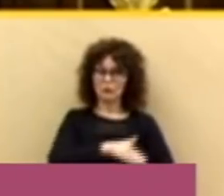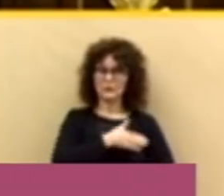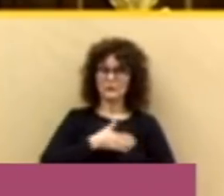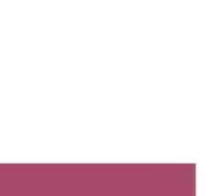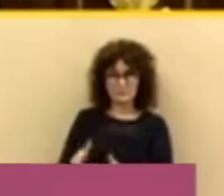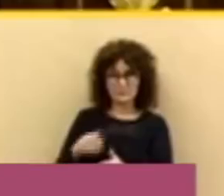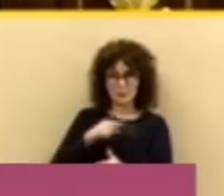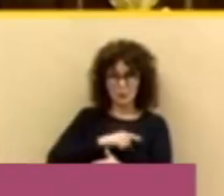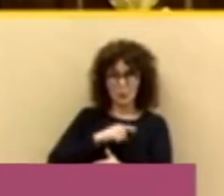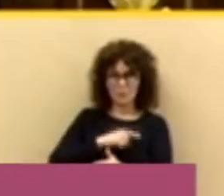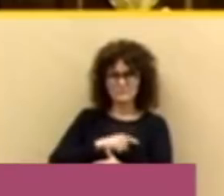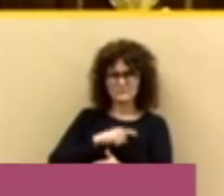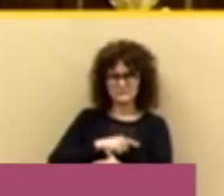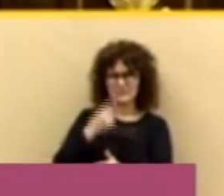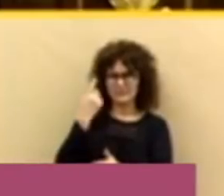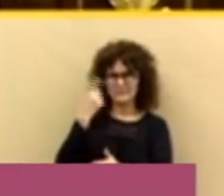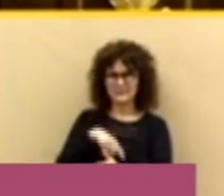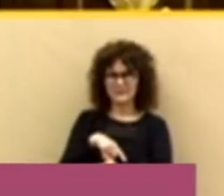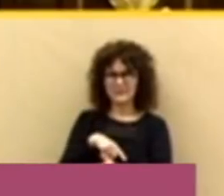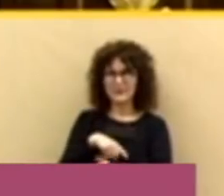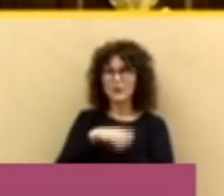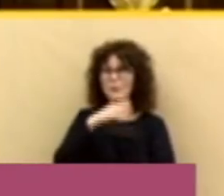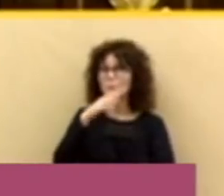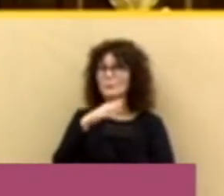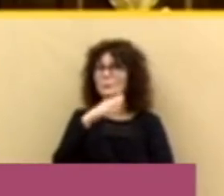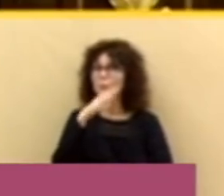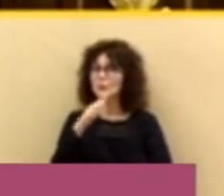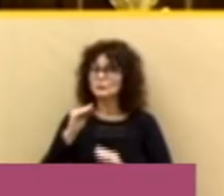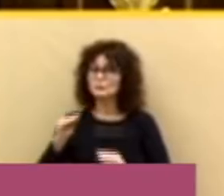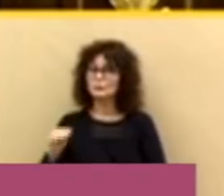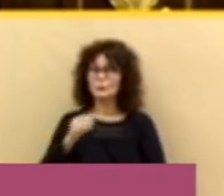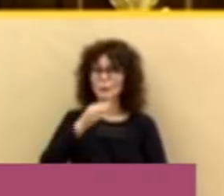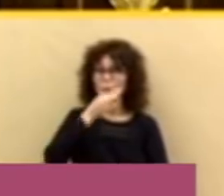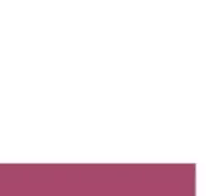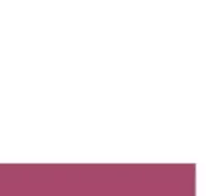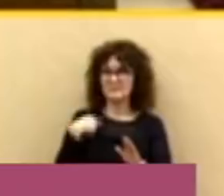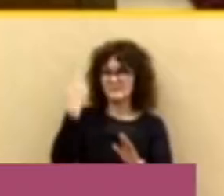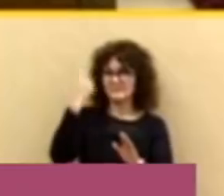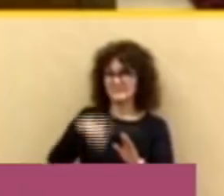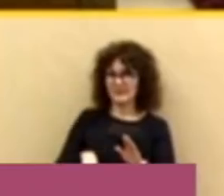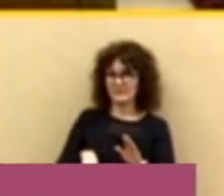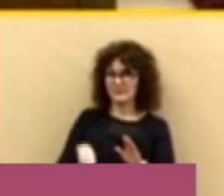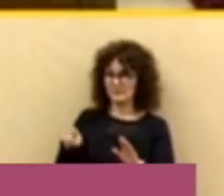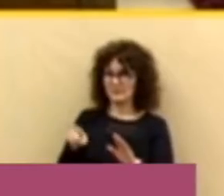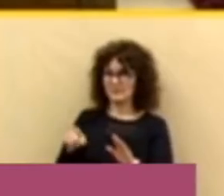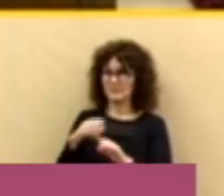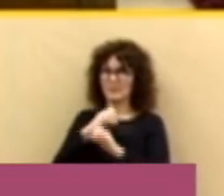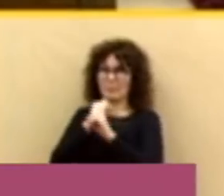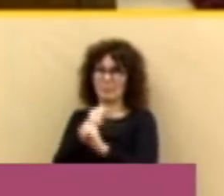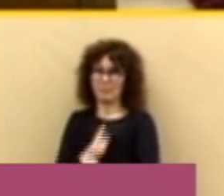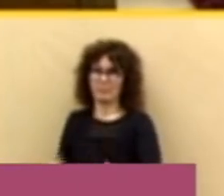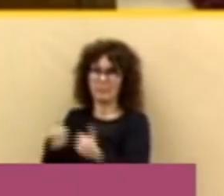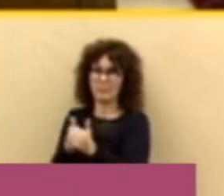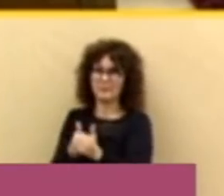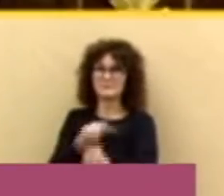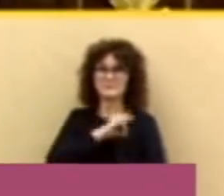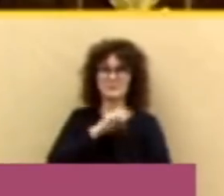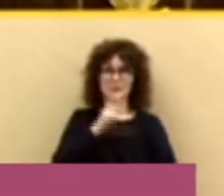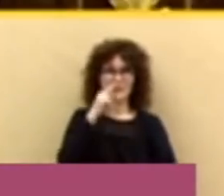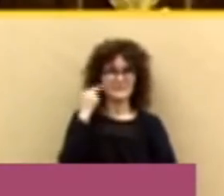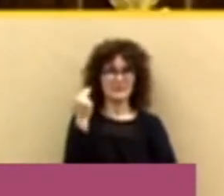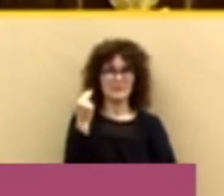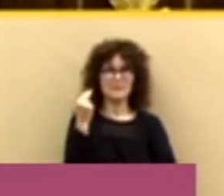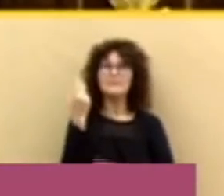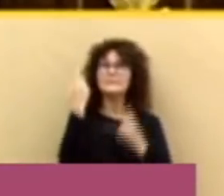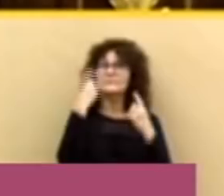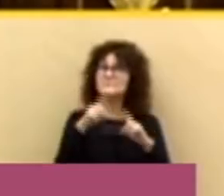la derecha y por eso ha hecho el discurso que ha hecho usted hoy aquí. En Europa saben que buena parte de